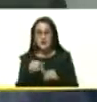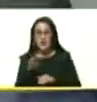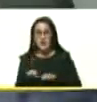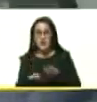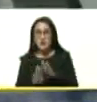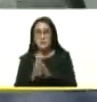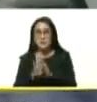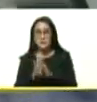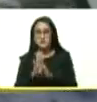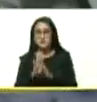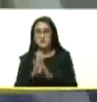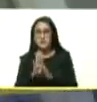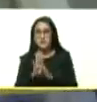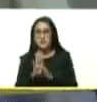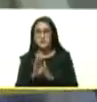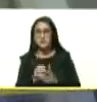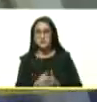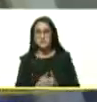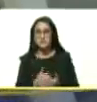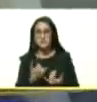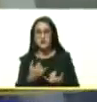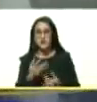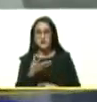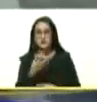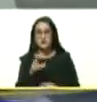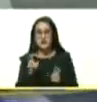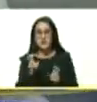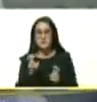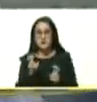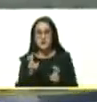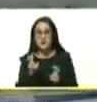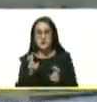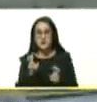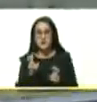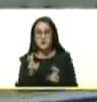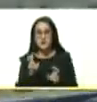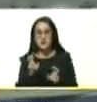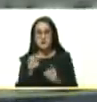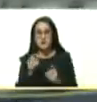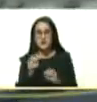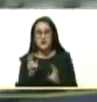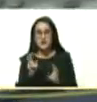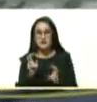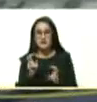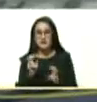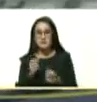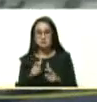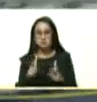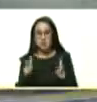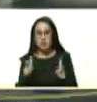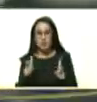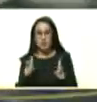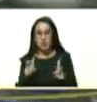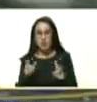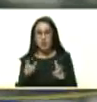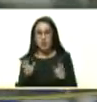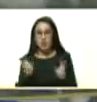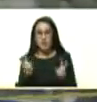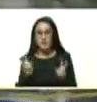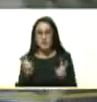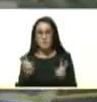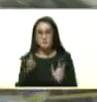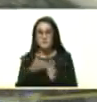esto, inclusive a potenciar un sector que tiene la cualidad, tanto desde el punto de vista cuantitativo como desde el punto de vista